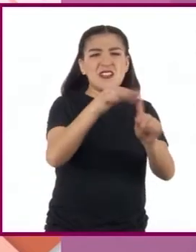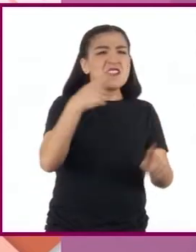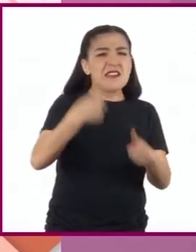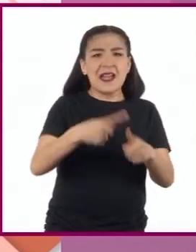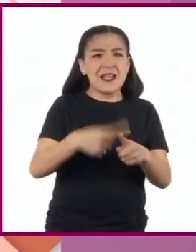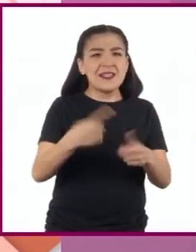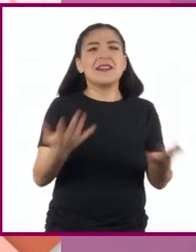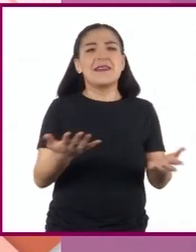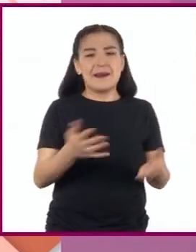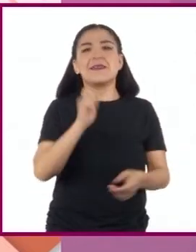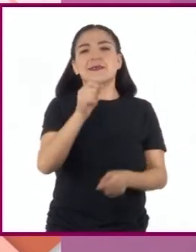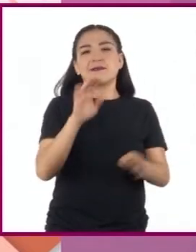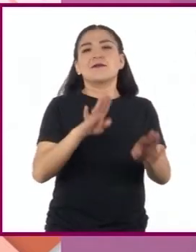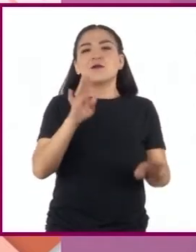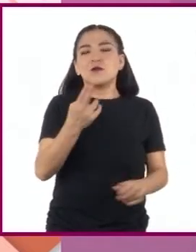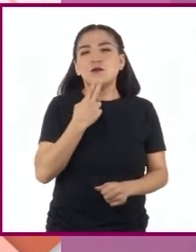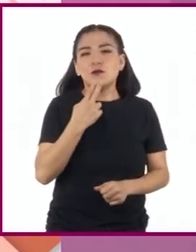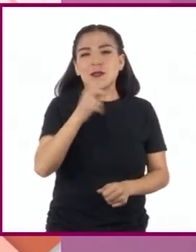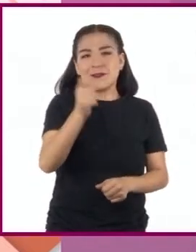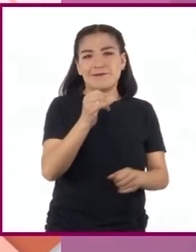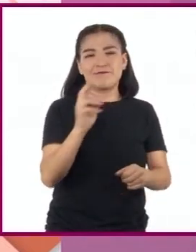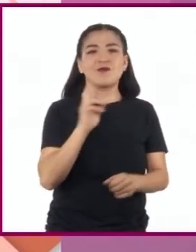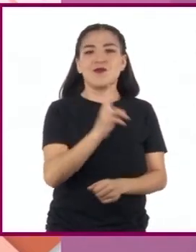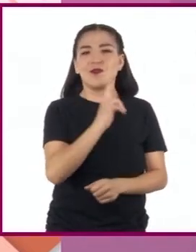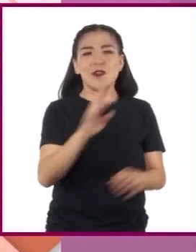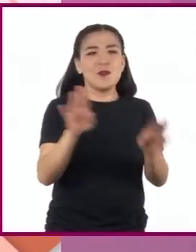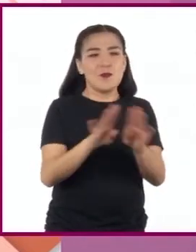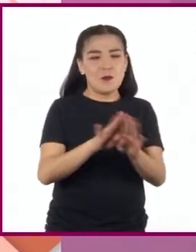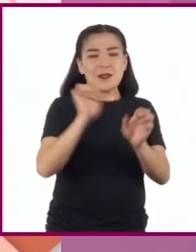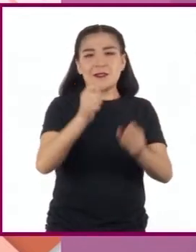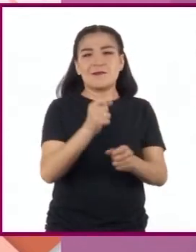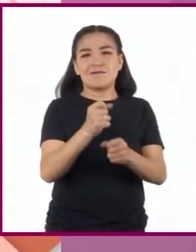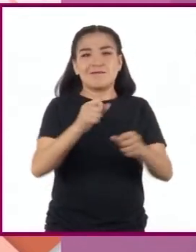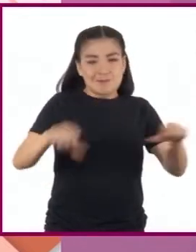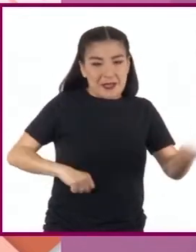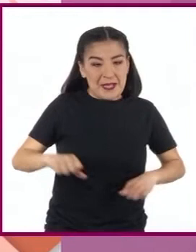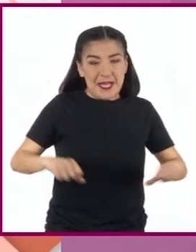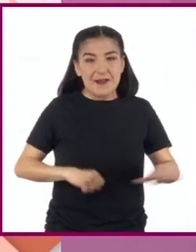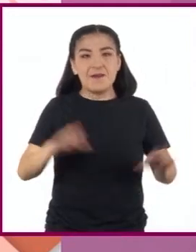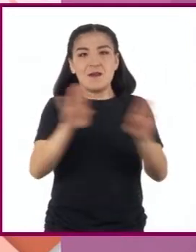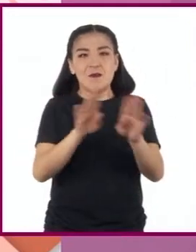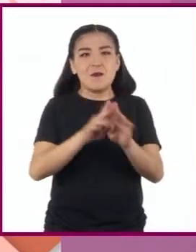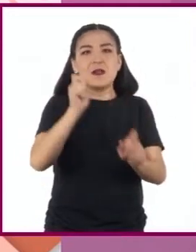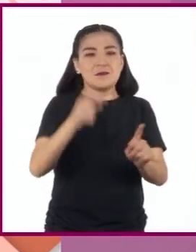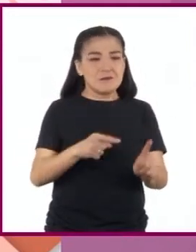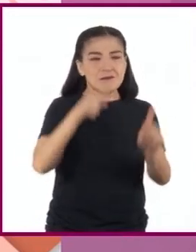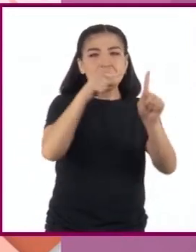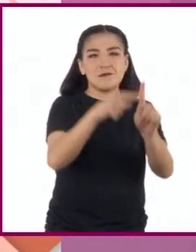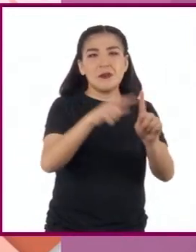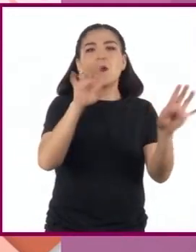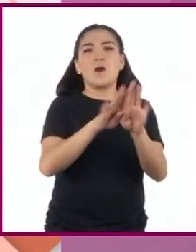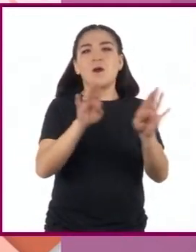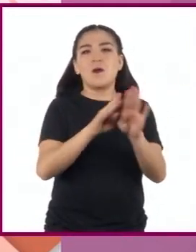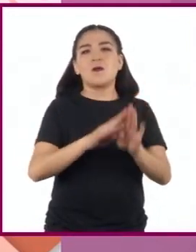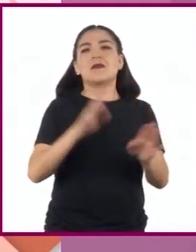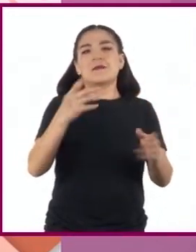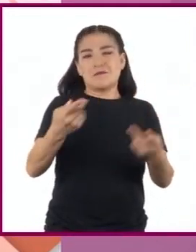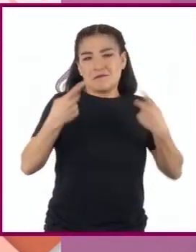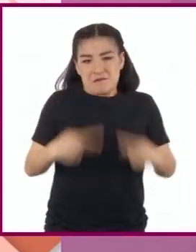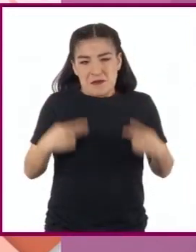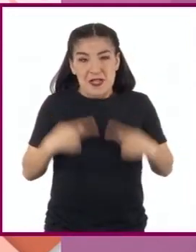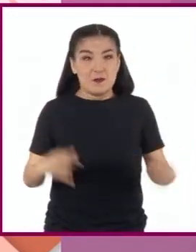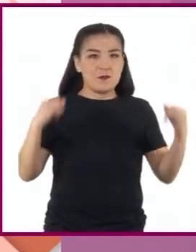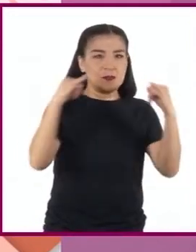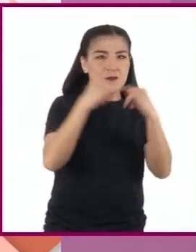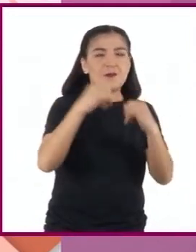es utilizado en noticias sobre declaraciones o actos que señalan la importancia de una persona o institución en